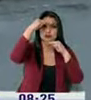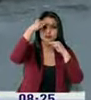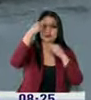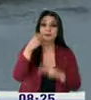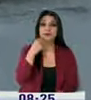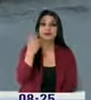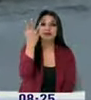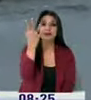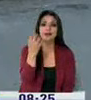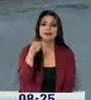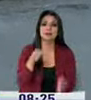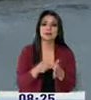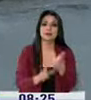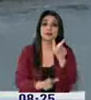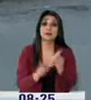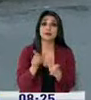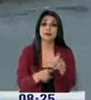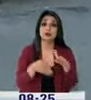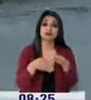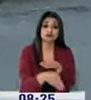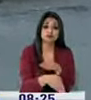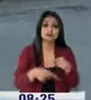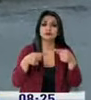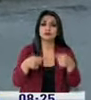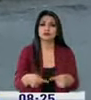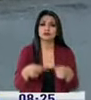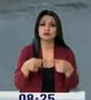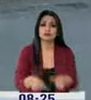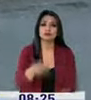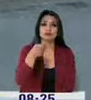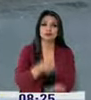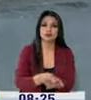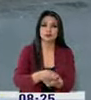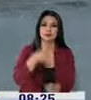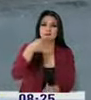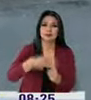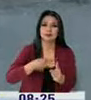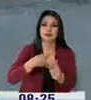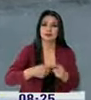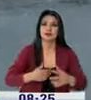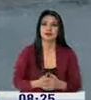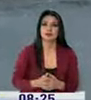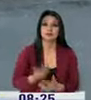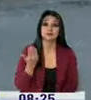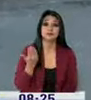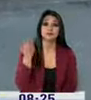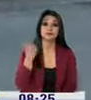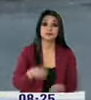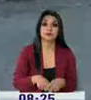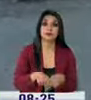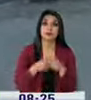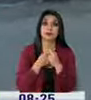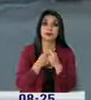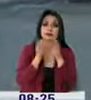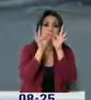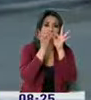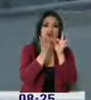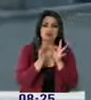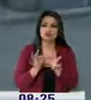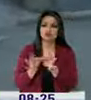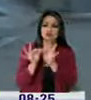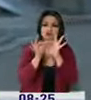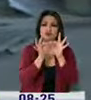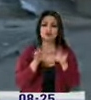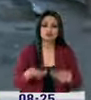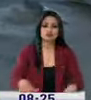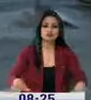los 15.000 usuarios diarios que llegan a este mercado. Pues hace pocos meses inició la remodelación de varias de